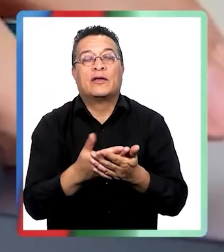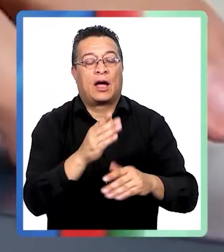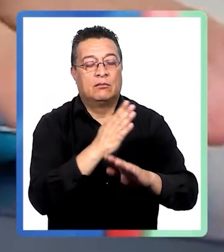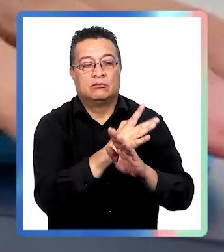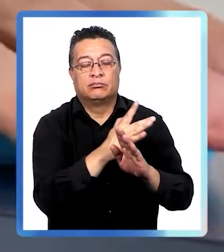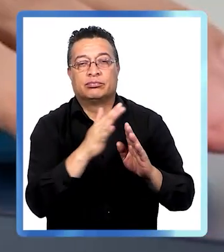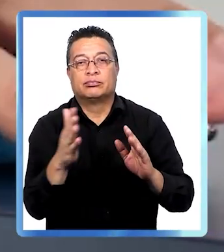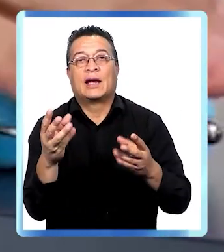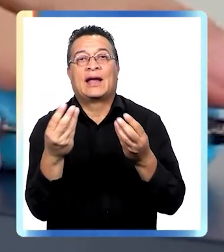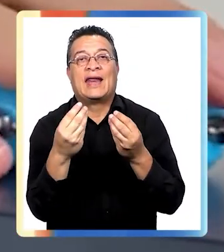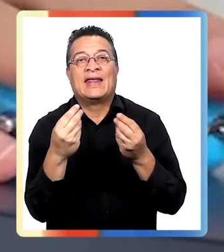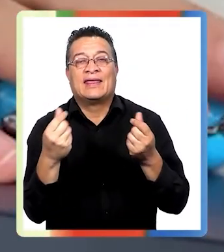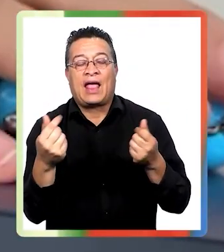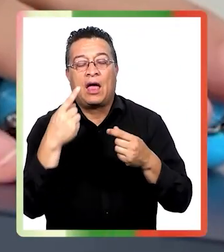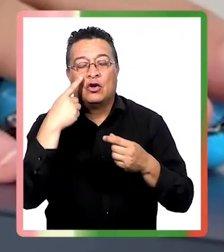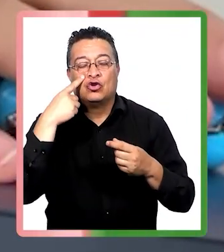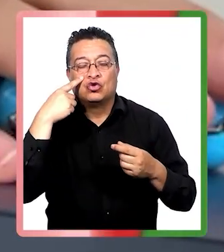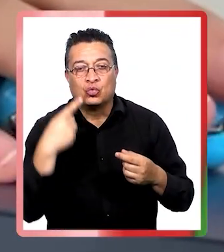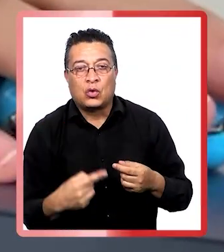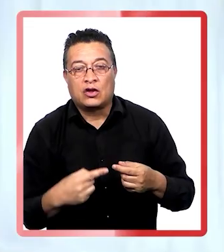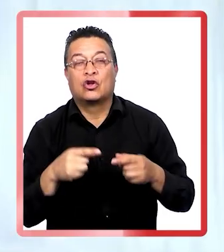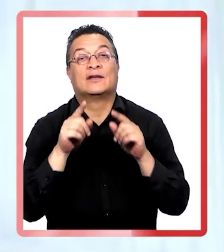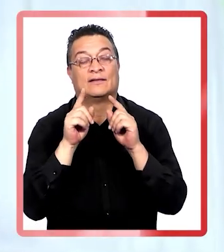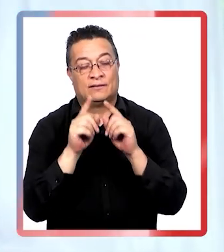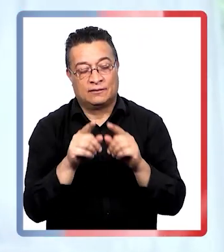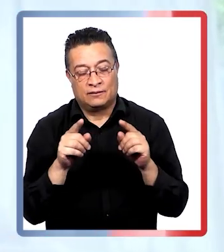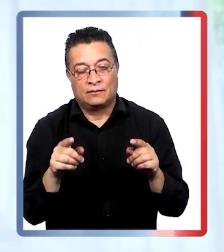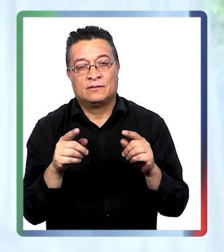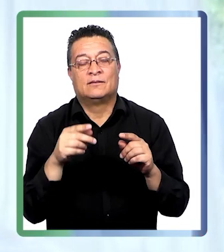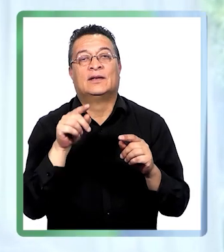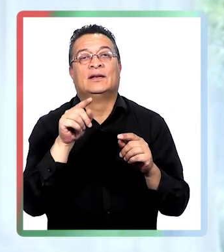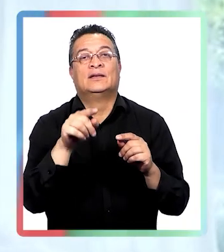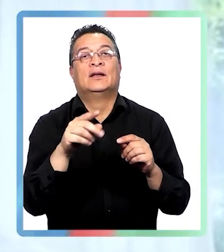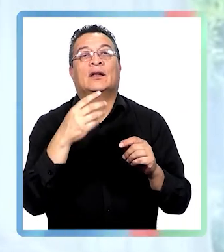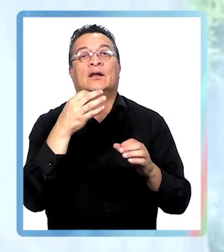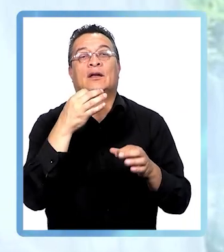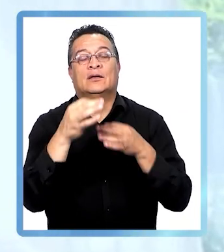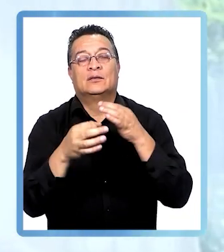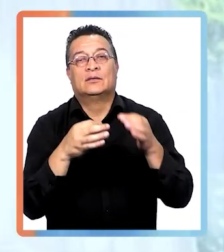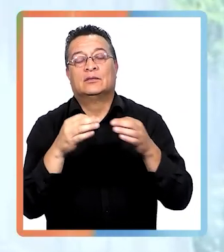la duración, la calidad y el tipo de sueño, es el llamado